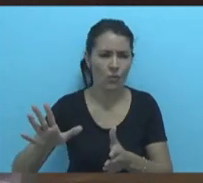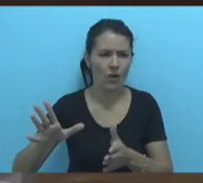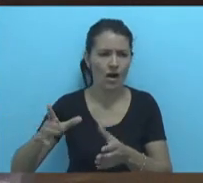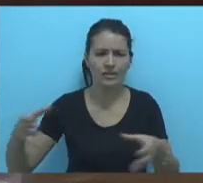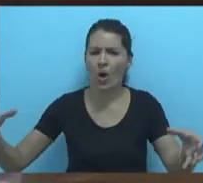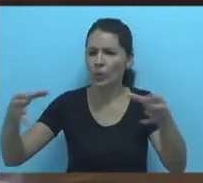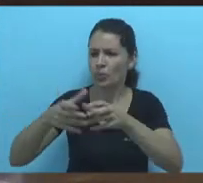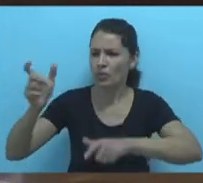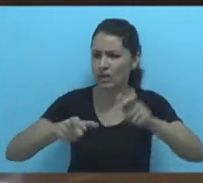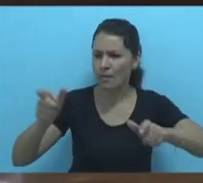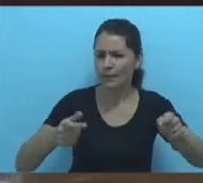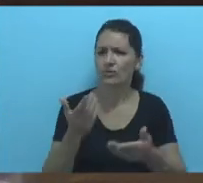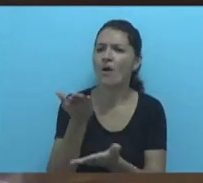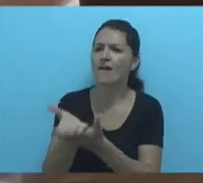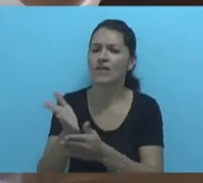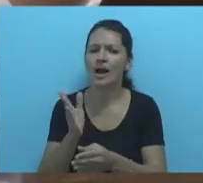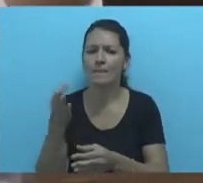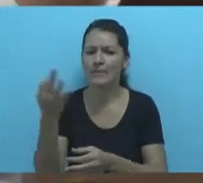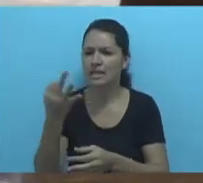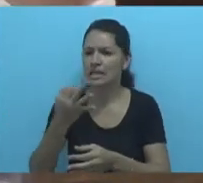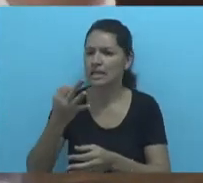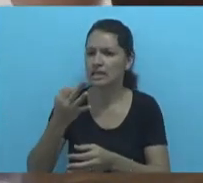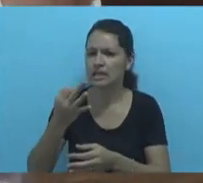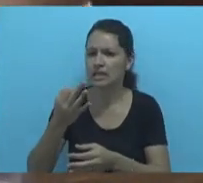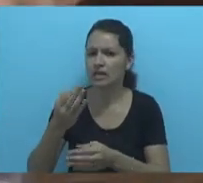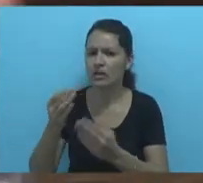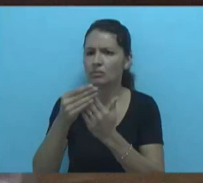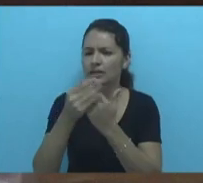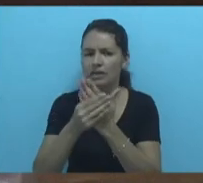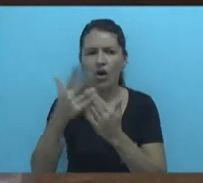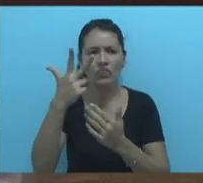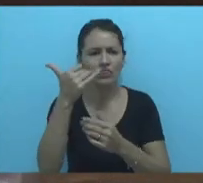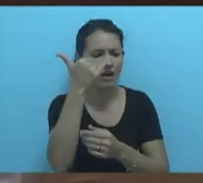con el Ministerio de Seguridad por 3 cámaras. 3 cámaras, querido.